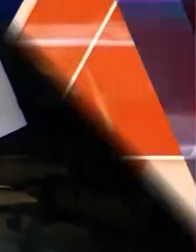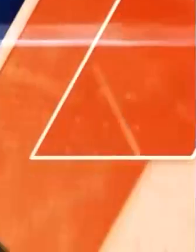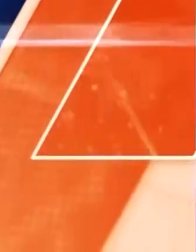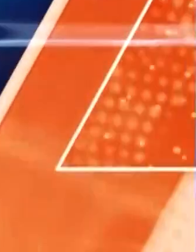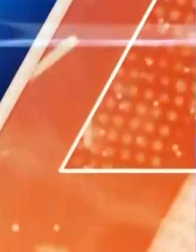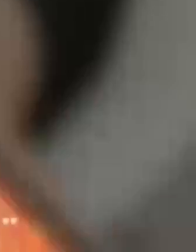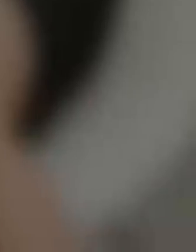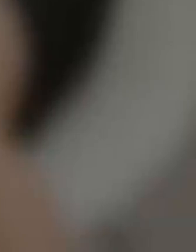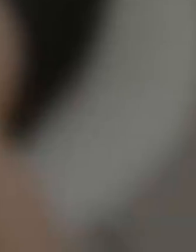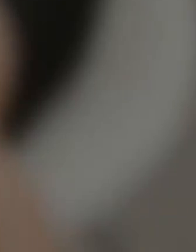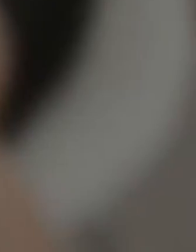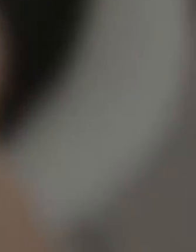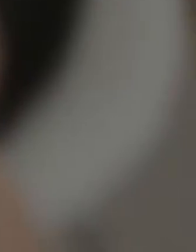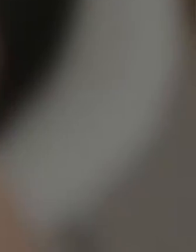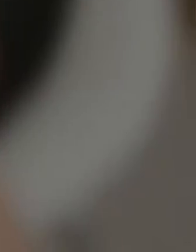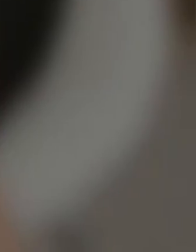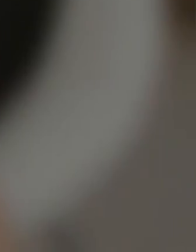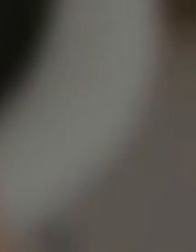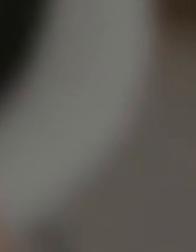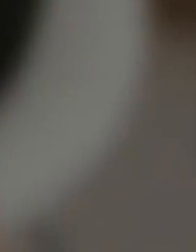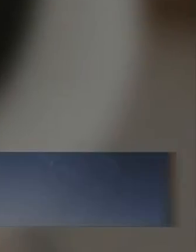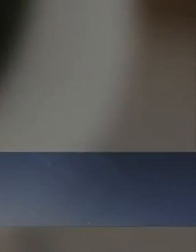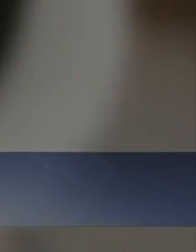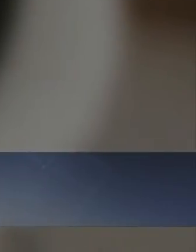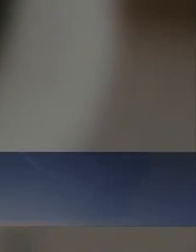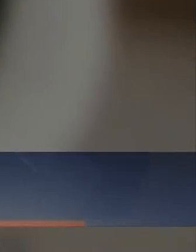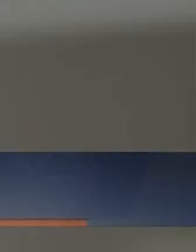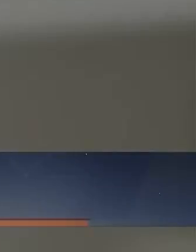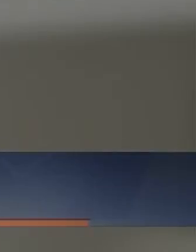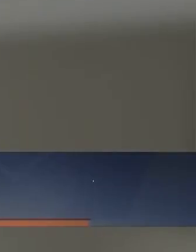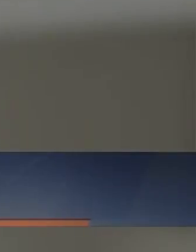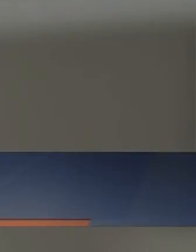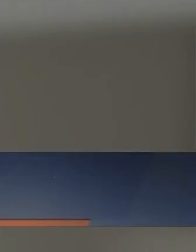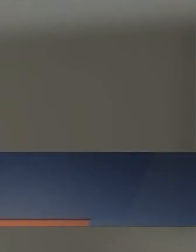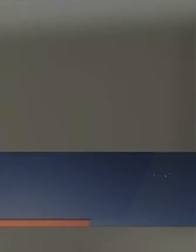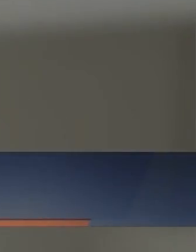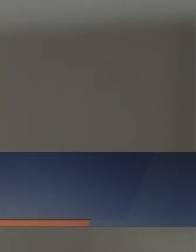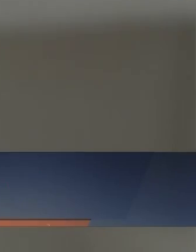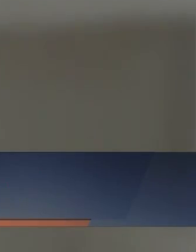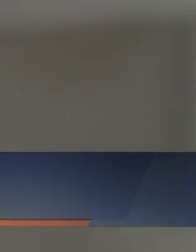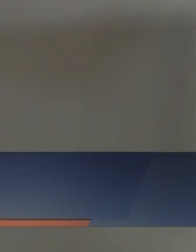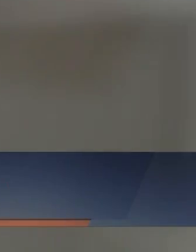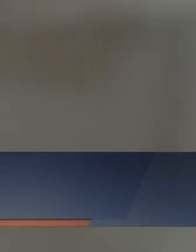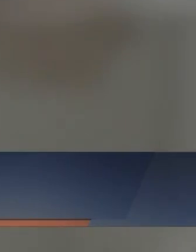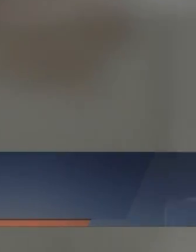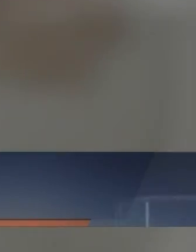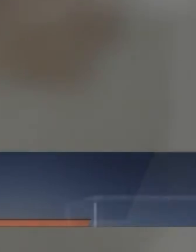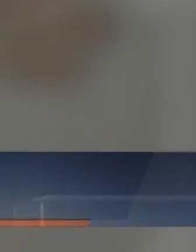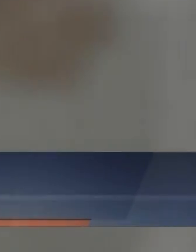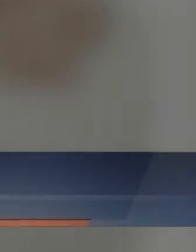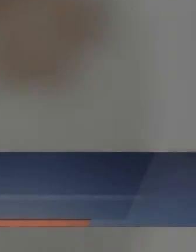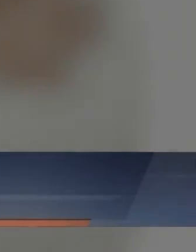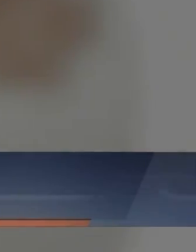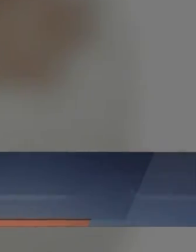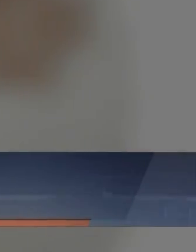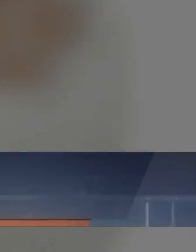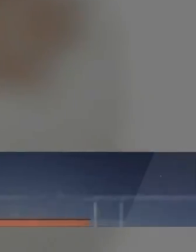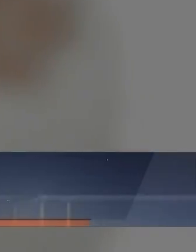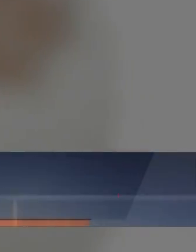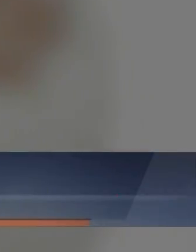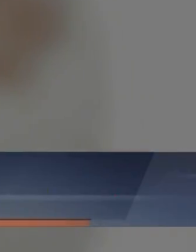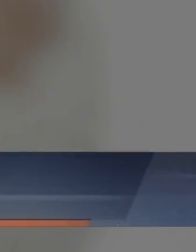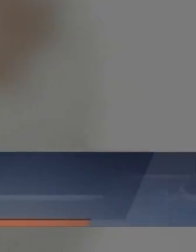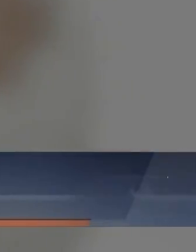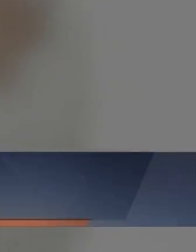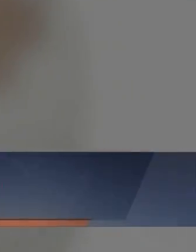familia. Al cierre, en Bellas y Talentosas, una personal chopper con todos los consejos